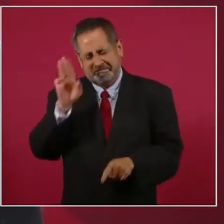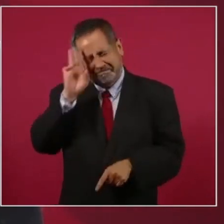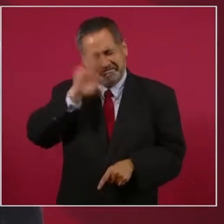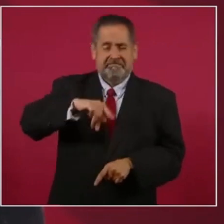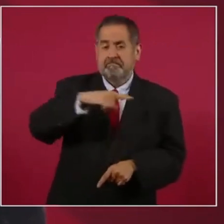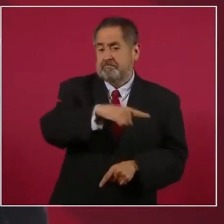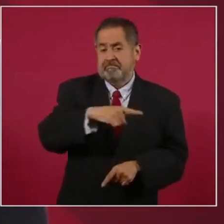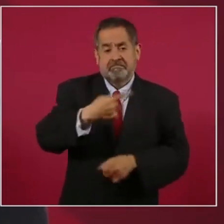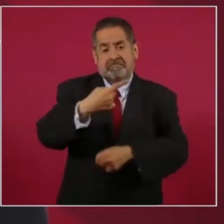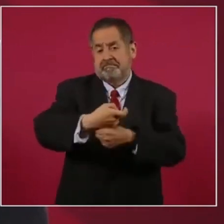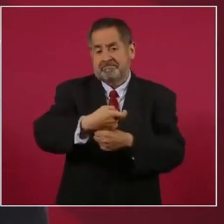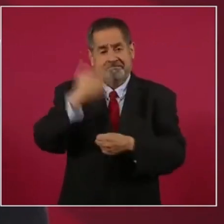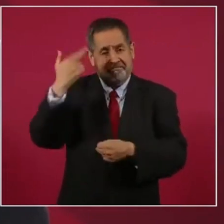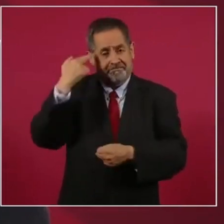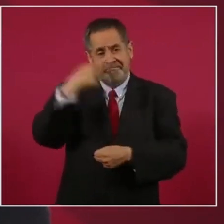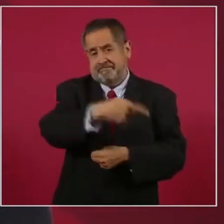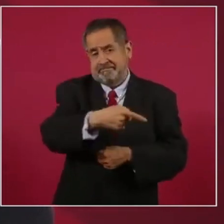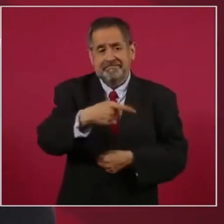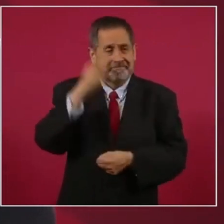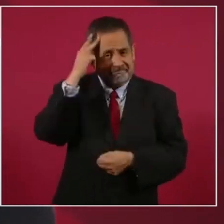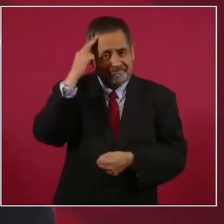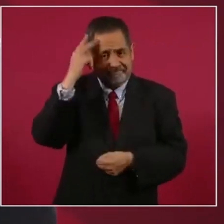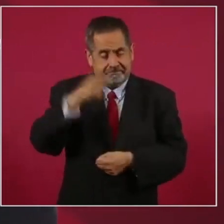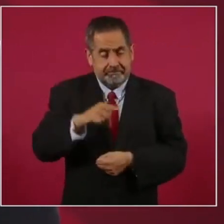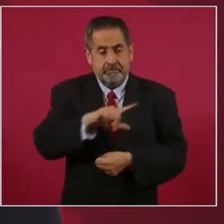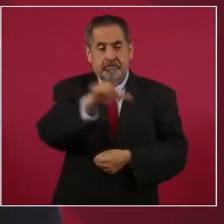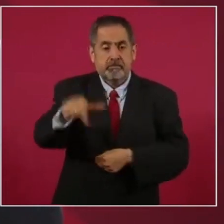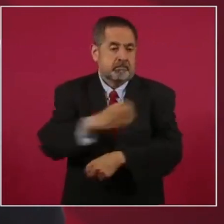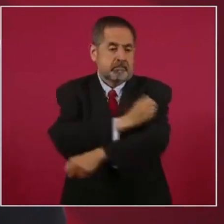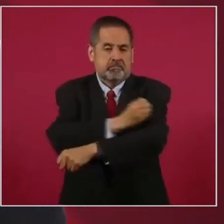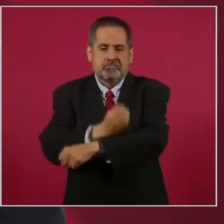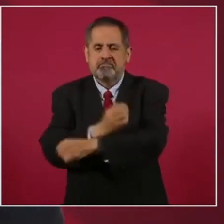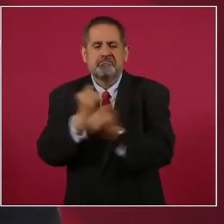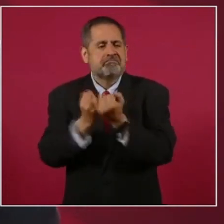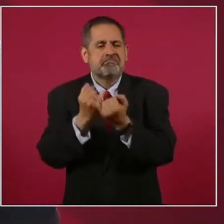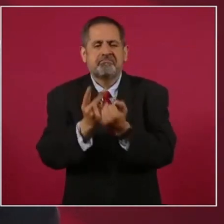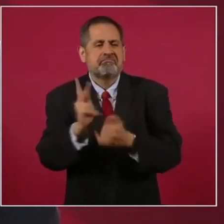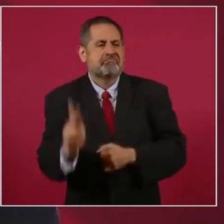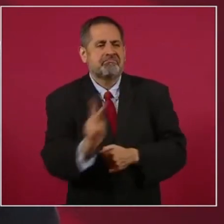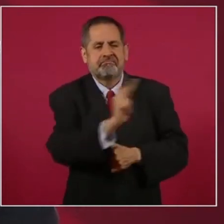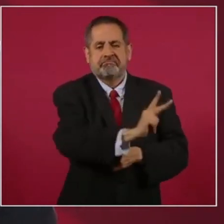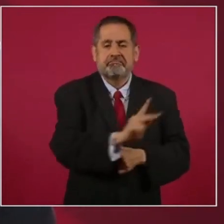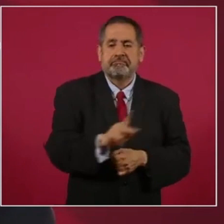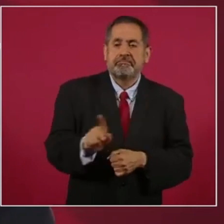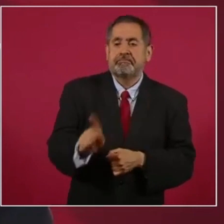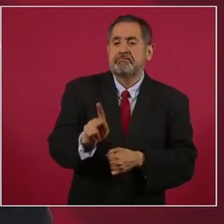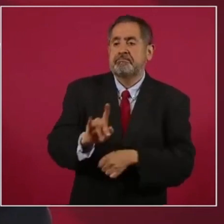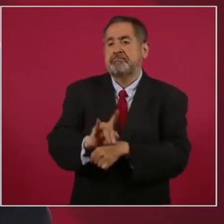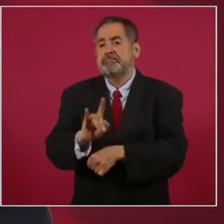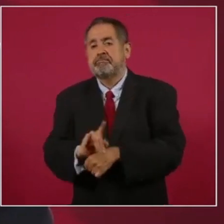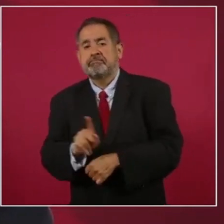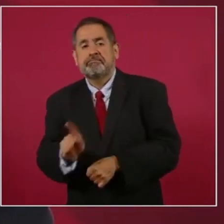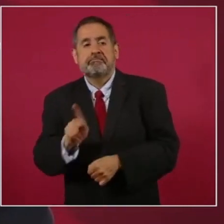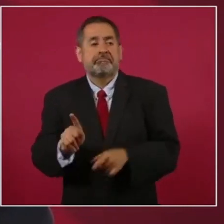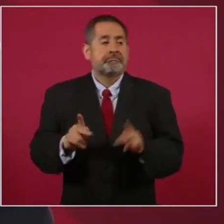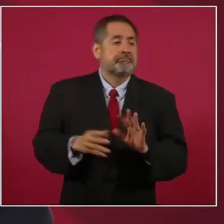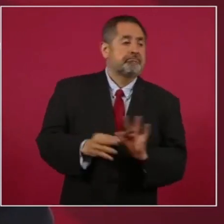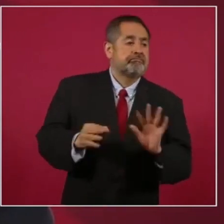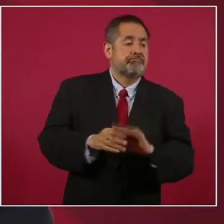Y Obregón era muy parecido a Porfirio.